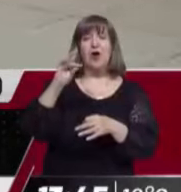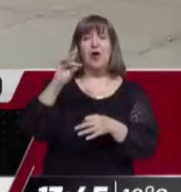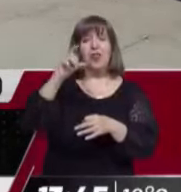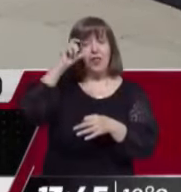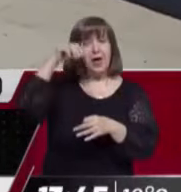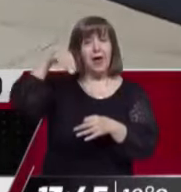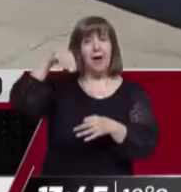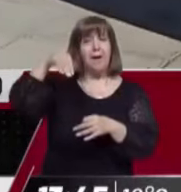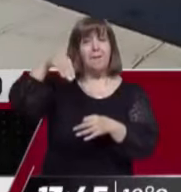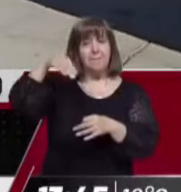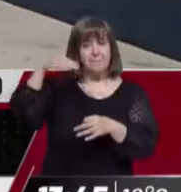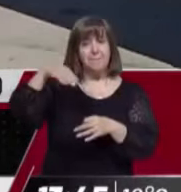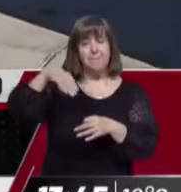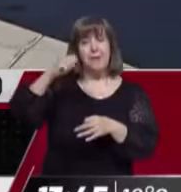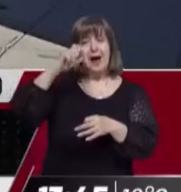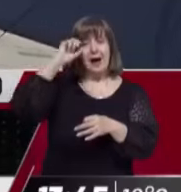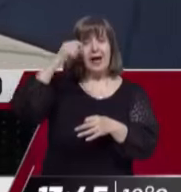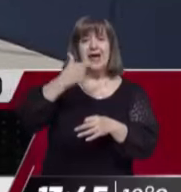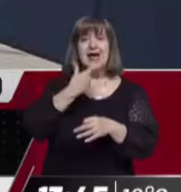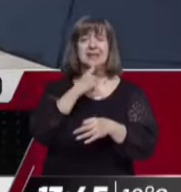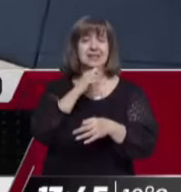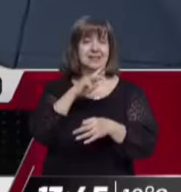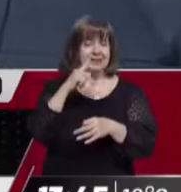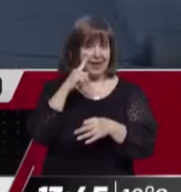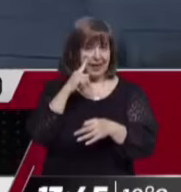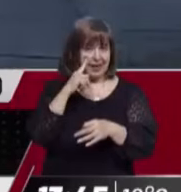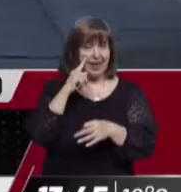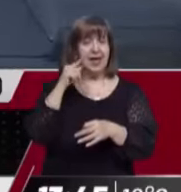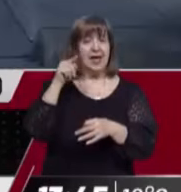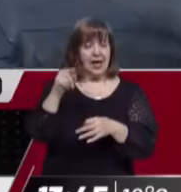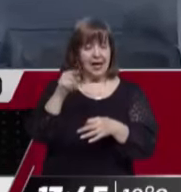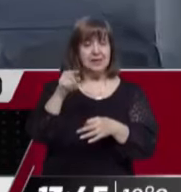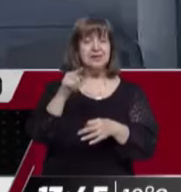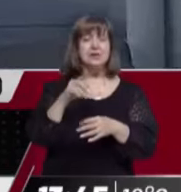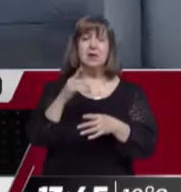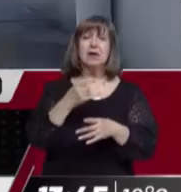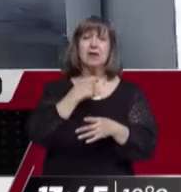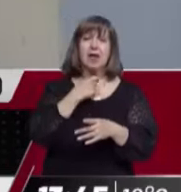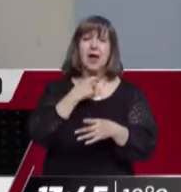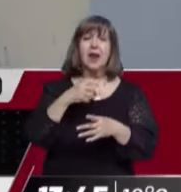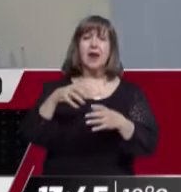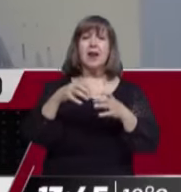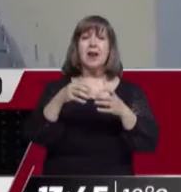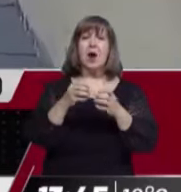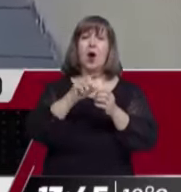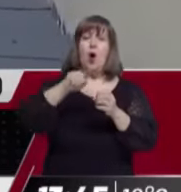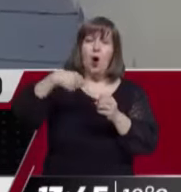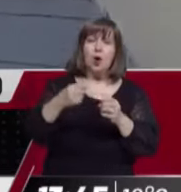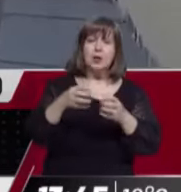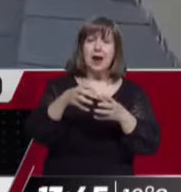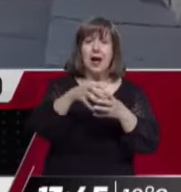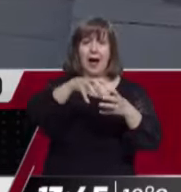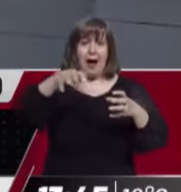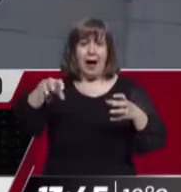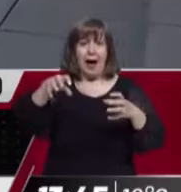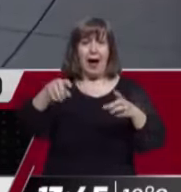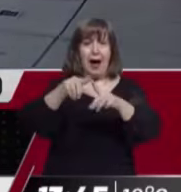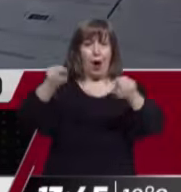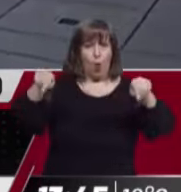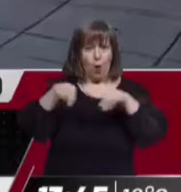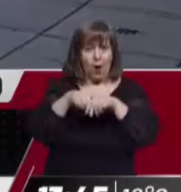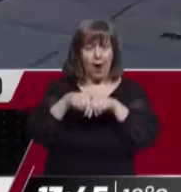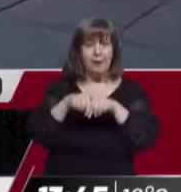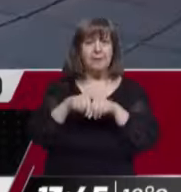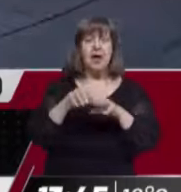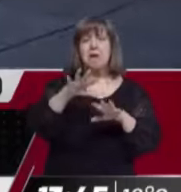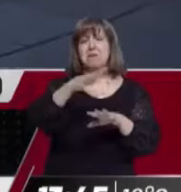Es la escuela número 1-740 ubicada en la villa cabecera y que están en una situación compleja con respecto al aprendizaje. Hay